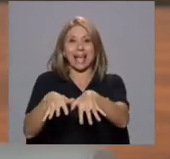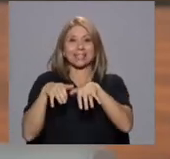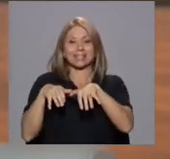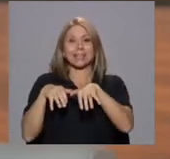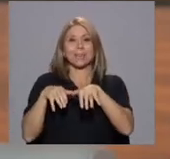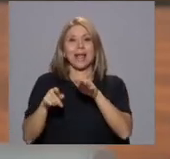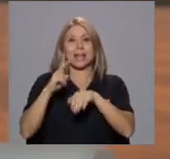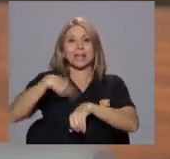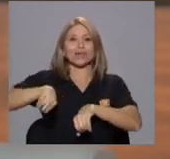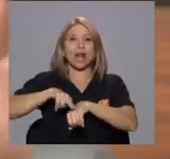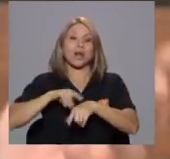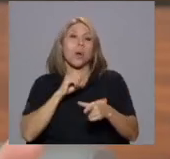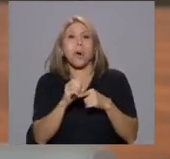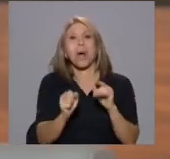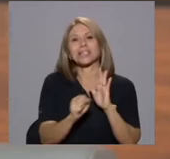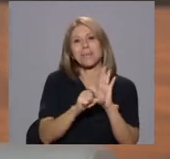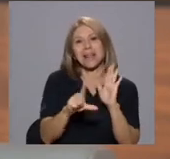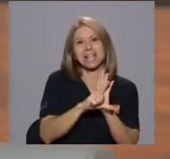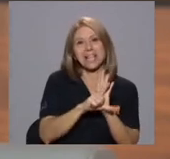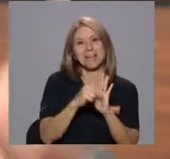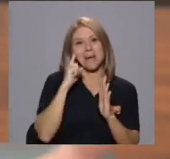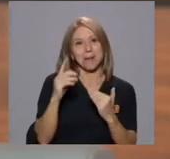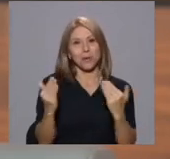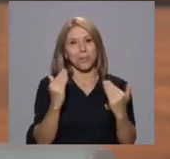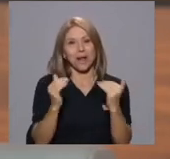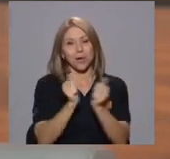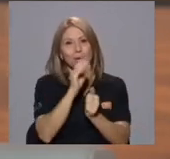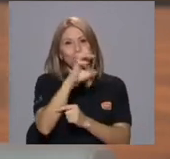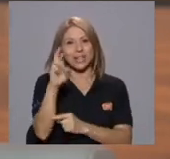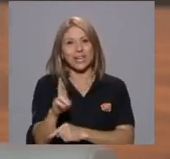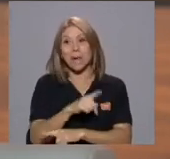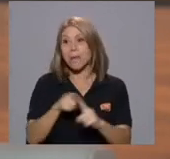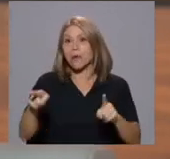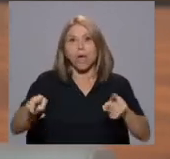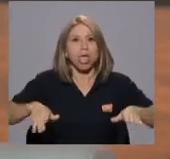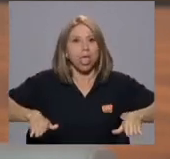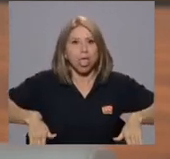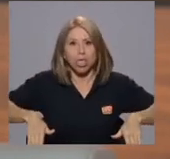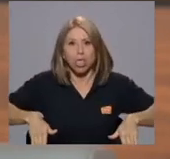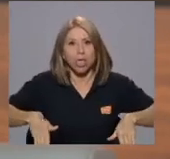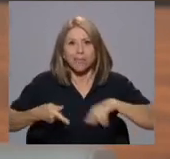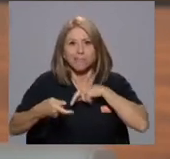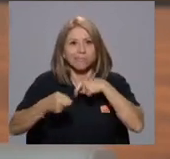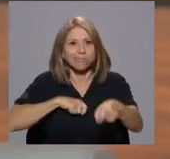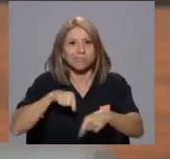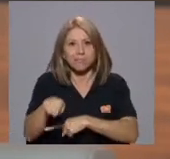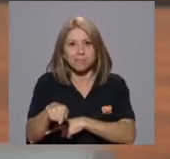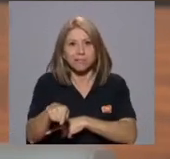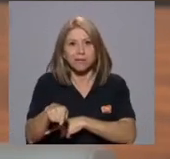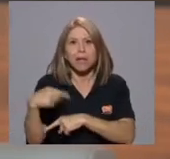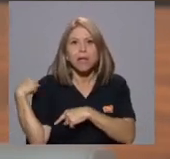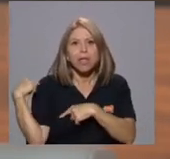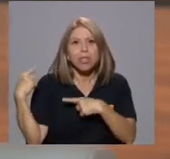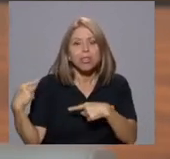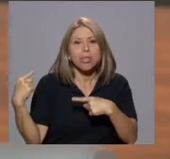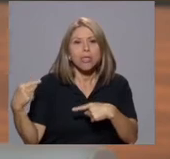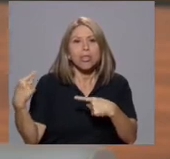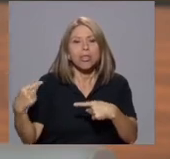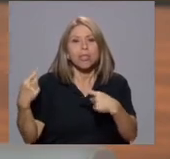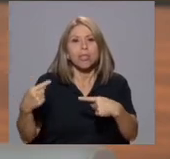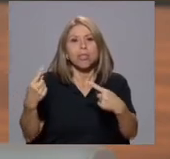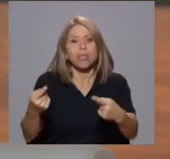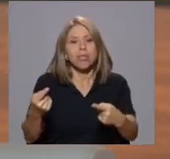para compararlo con Costa Rica. Eso no sucedió, ahí se violentó, y a partir de allí se han venido produciendo una serie